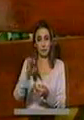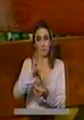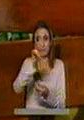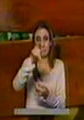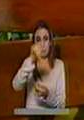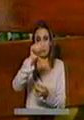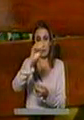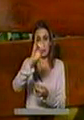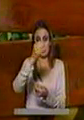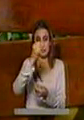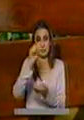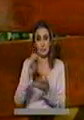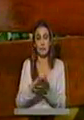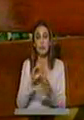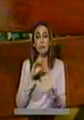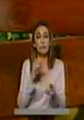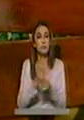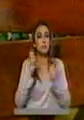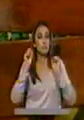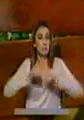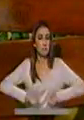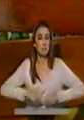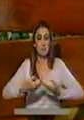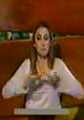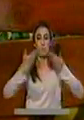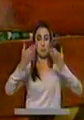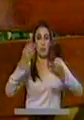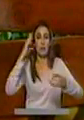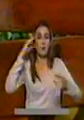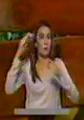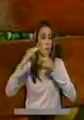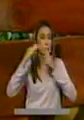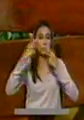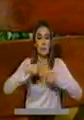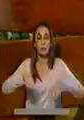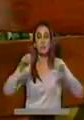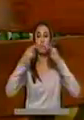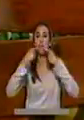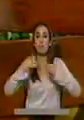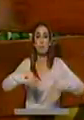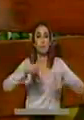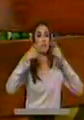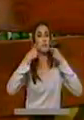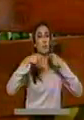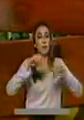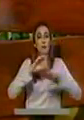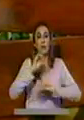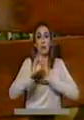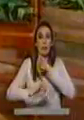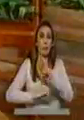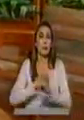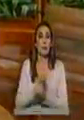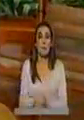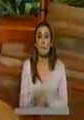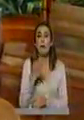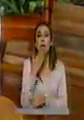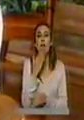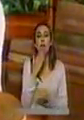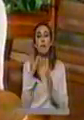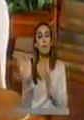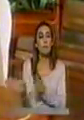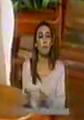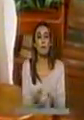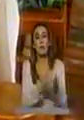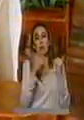trascender fronteras y se pueda transmitir un mensaje de atractivo turístico a nivel internacional. ¿Cómo lograr que